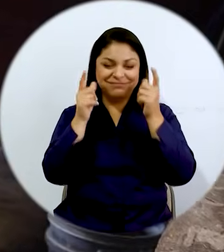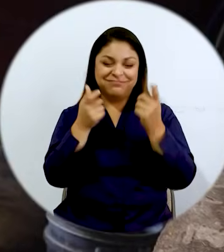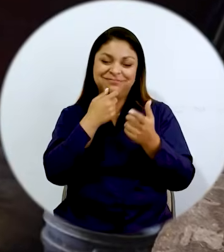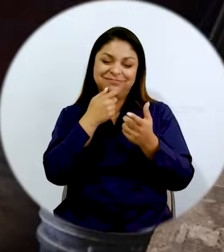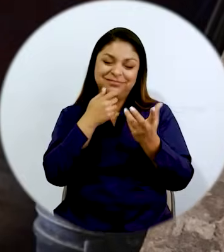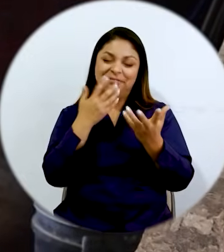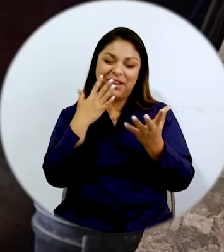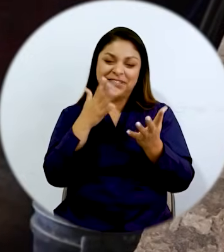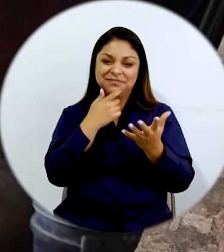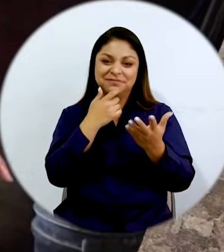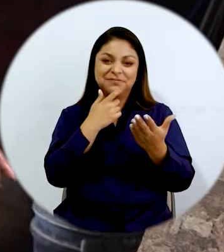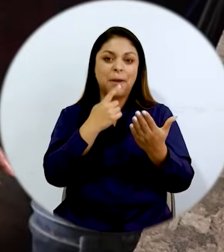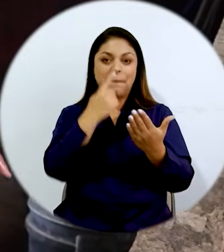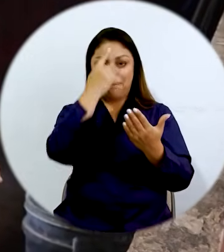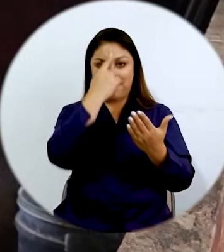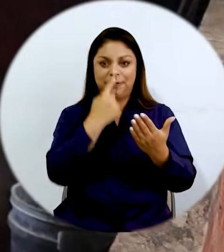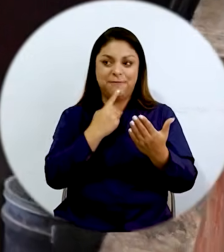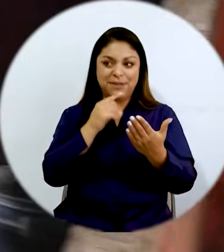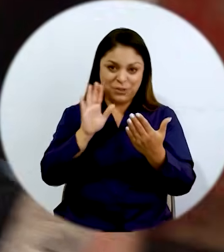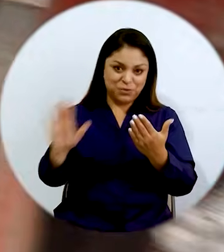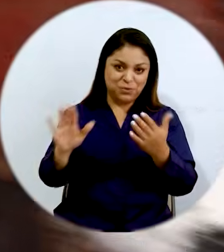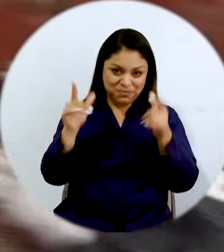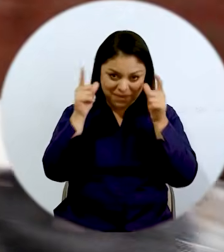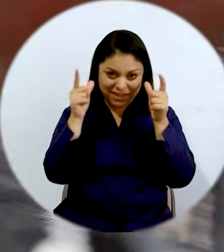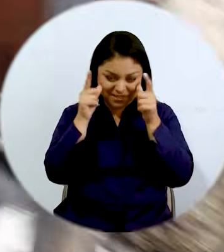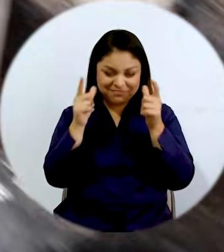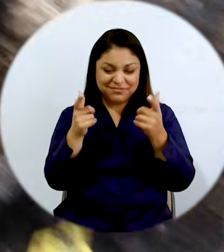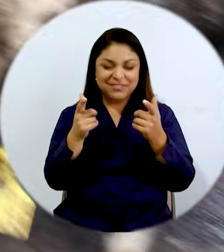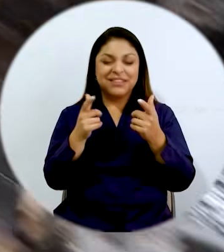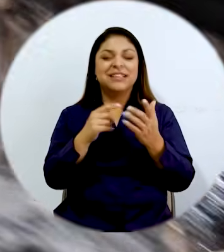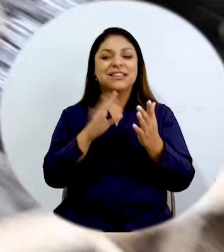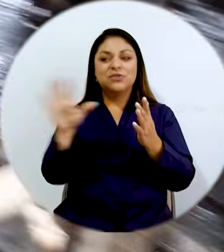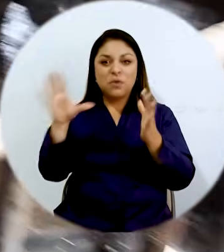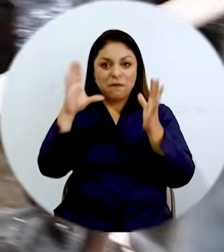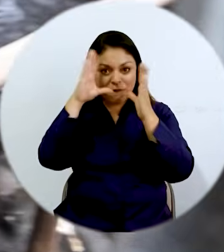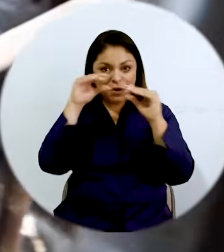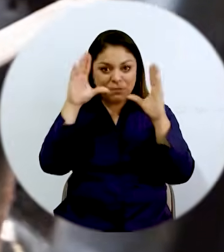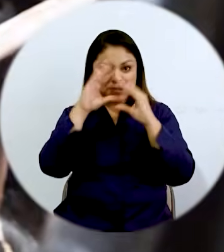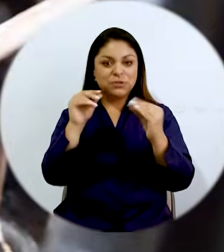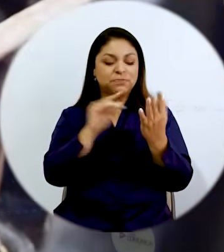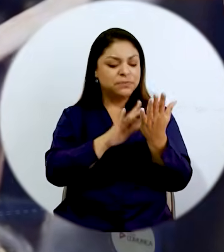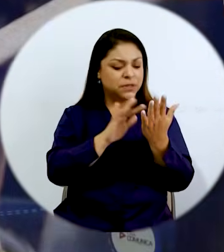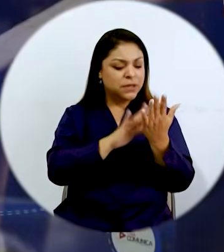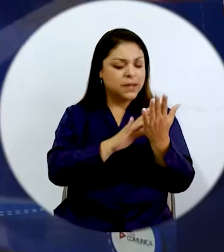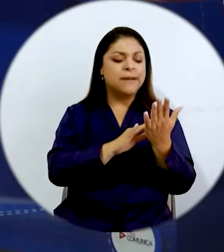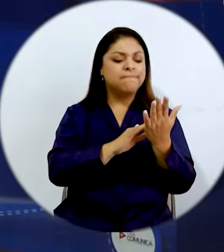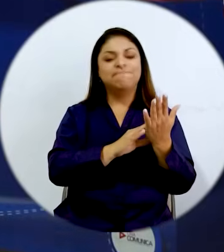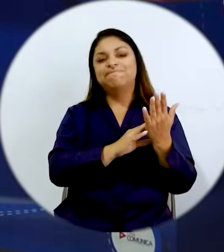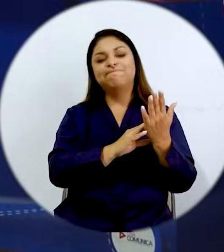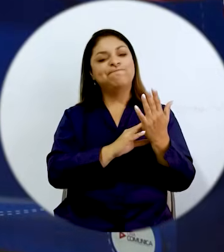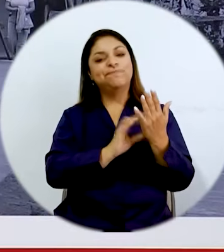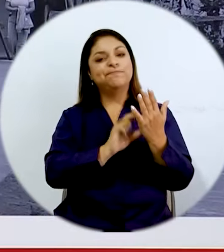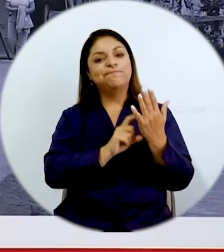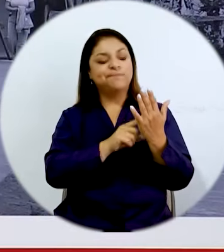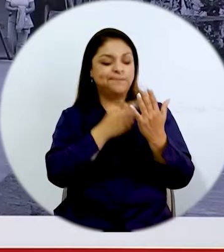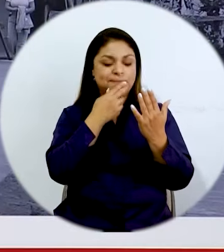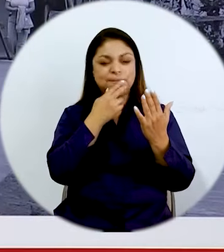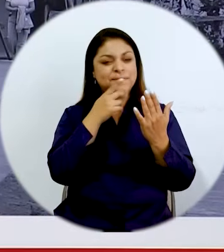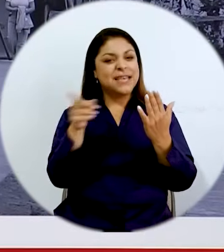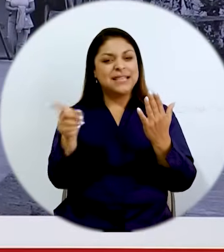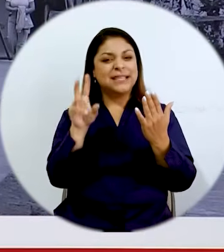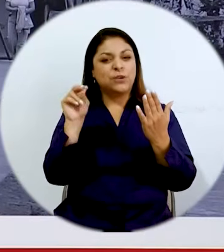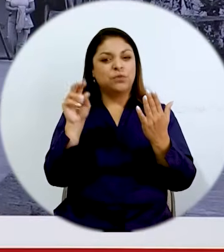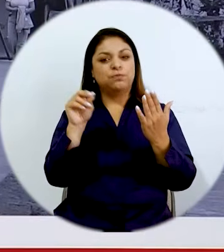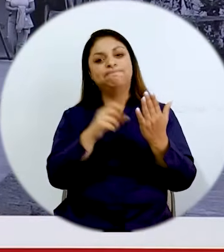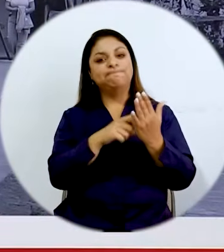chistoso, entra a ver la vaca. El perfil de la vaca. El perfil de la vaca, Sí. los datos de la vaca y le dice, Jorge, mira,